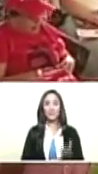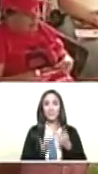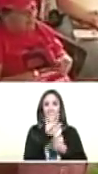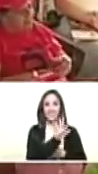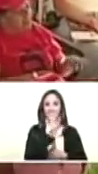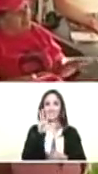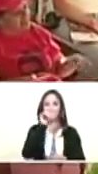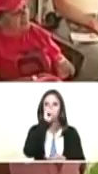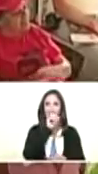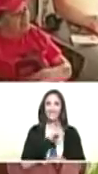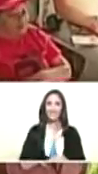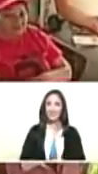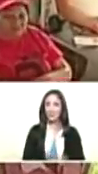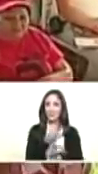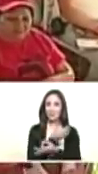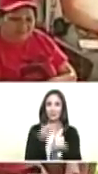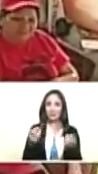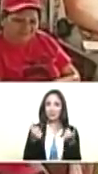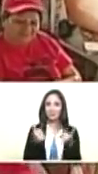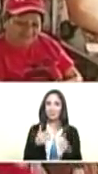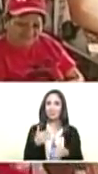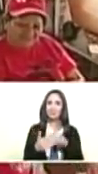55, pues. Bien vivido.